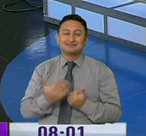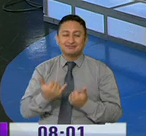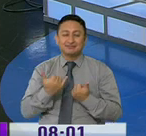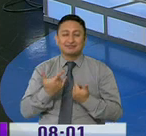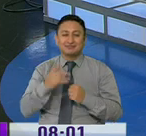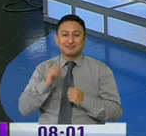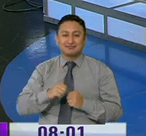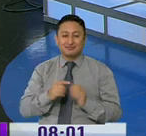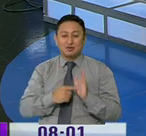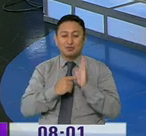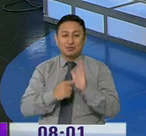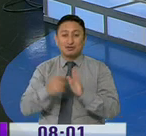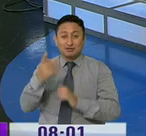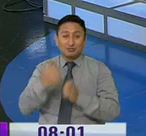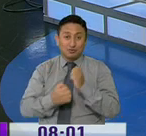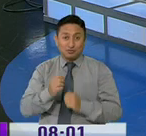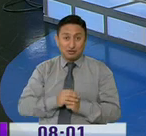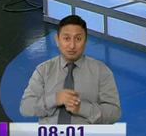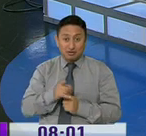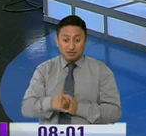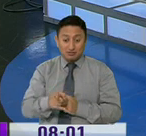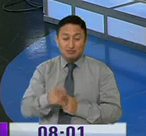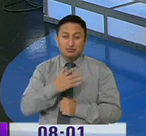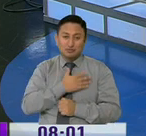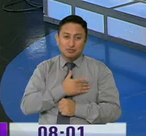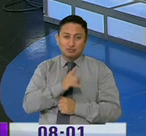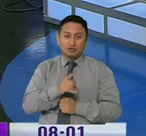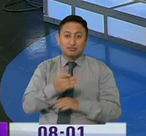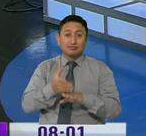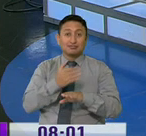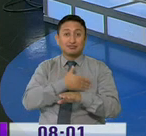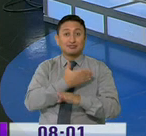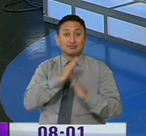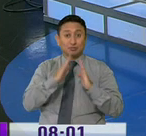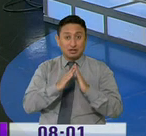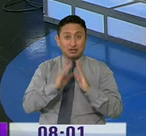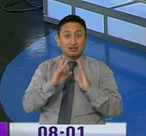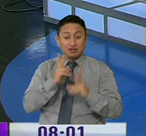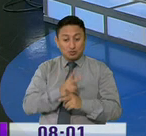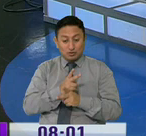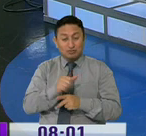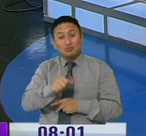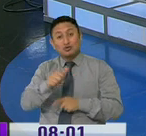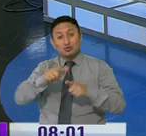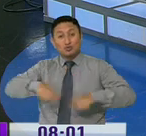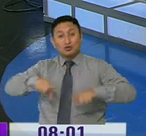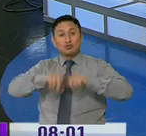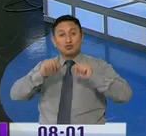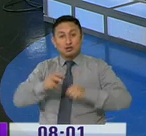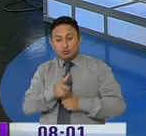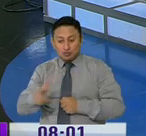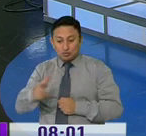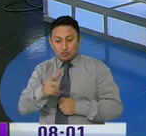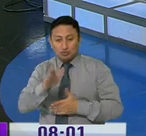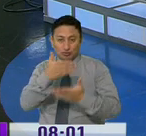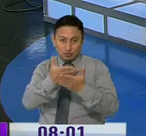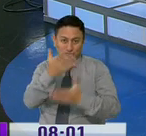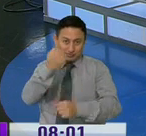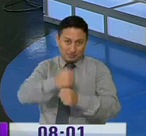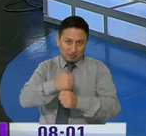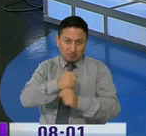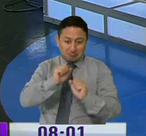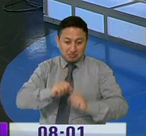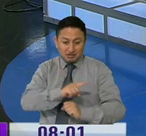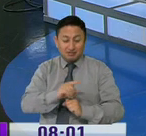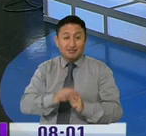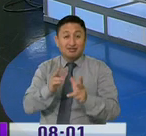las vías en las que existen estos accidentes de tránsito, así que salga de su vivienda y ya vaya, tome vías alternas para que pueda llegar a su destino y se